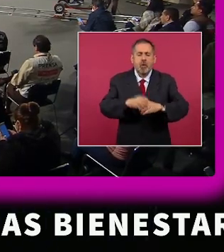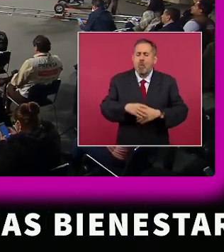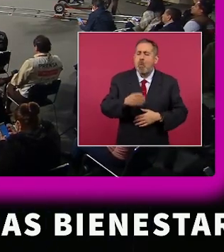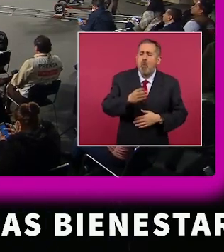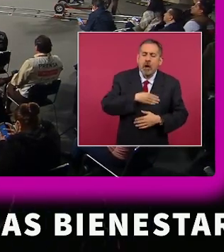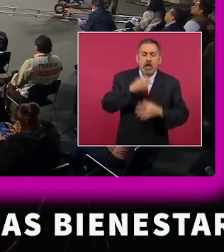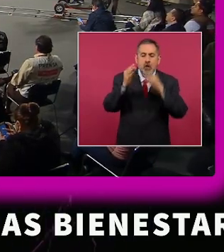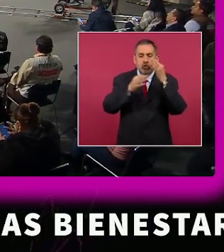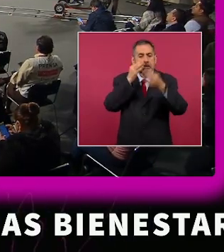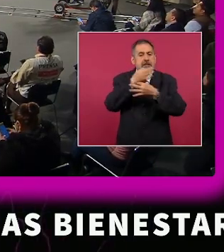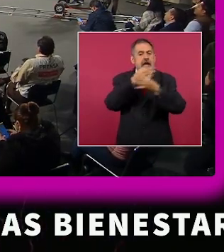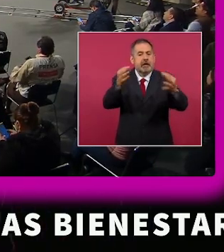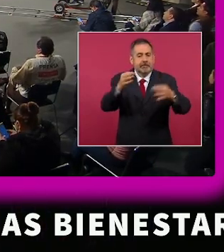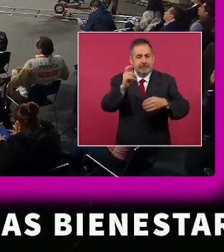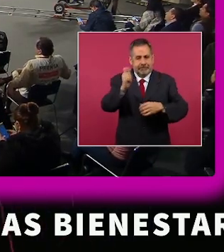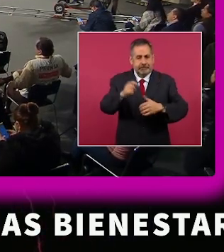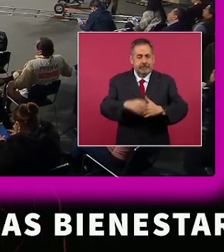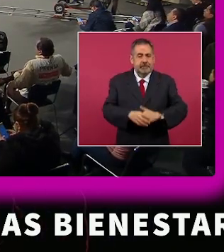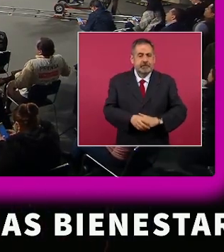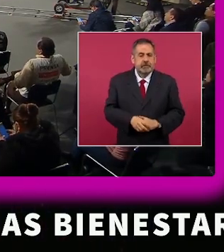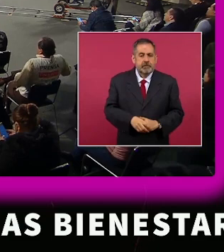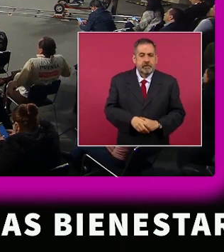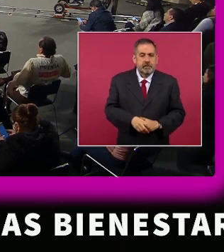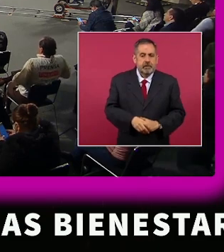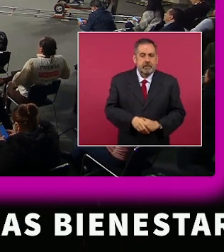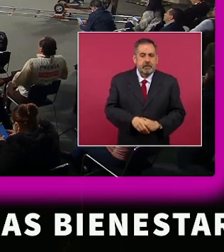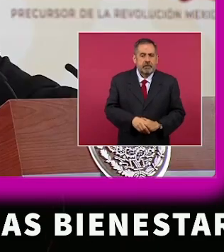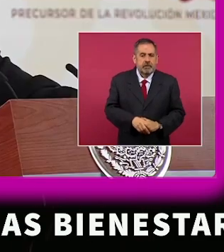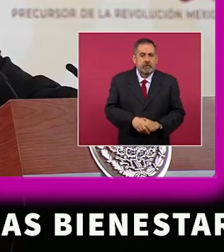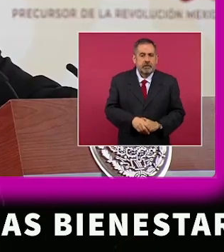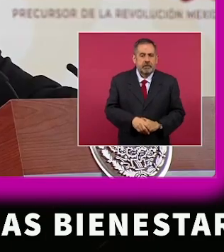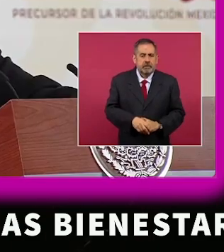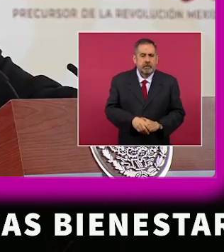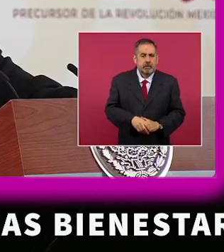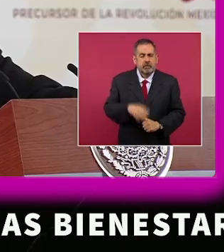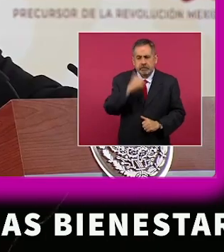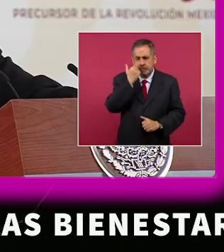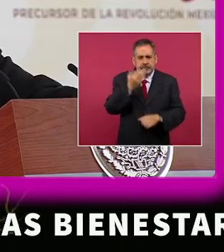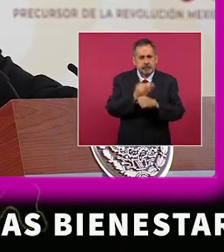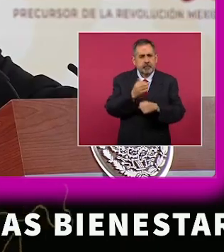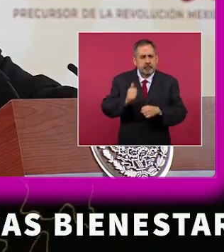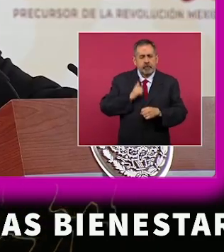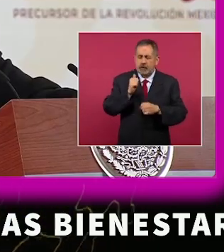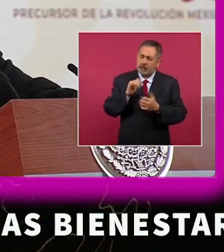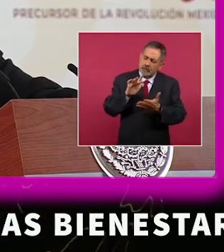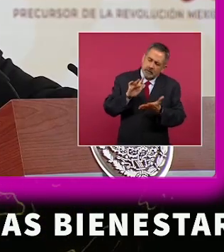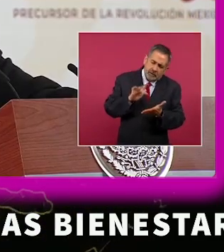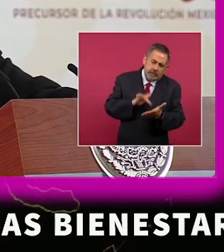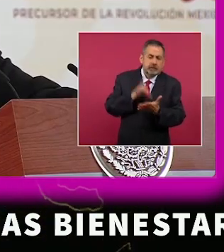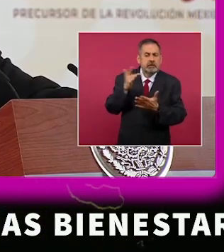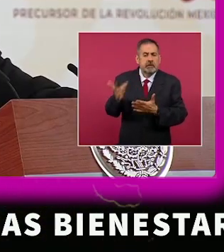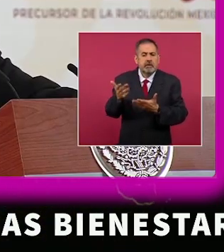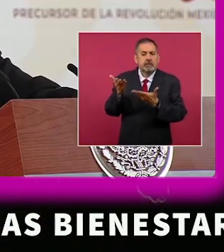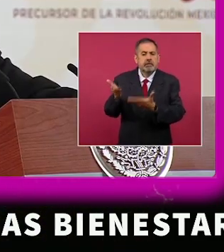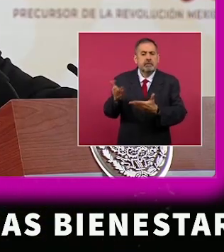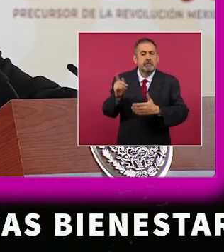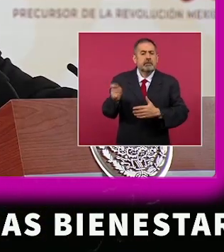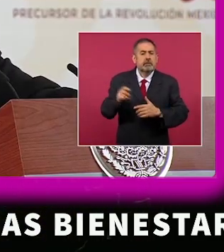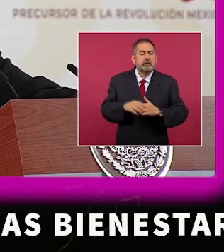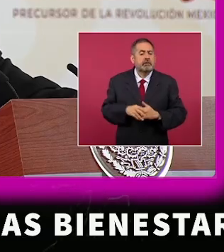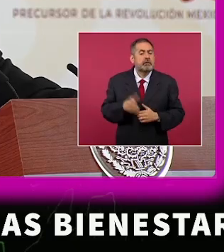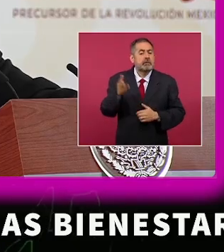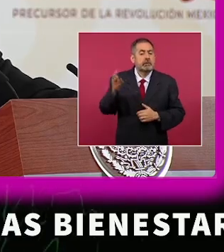video porque bueno, pues nos hacen y nos dan información importante sobre este dato que te traigo. Así